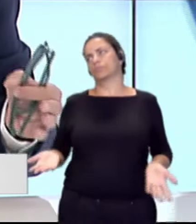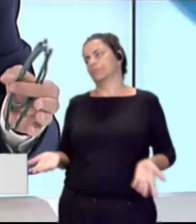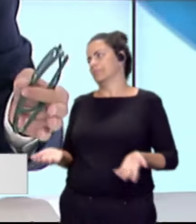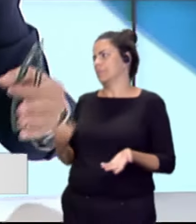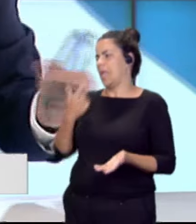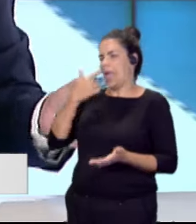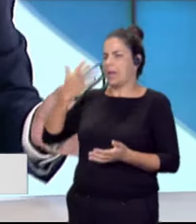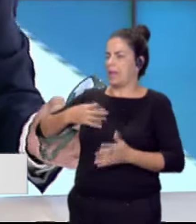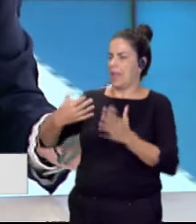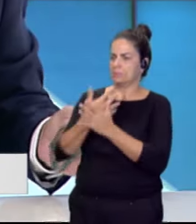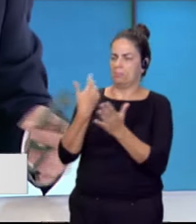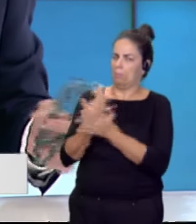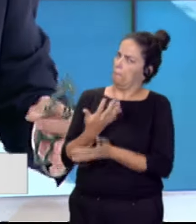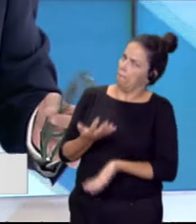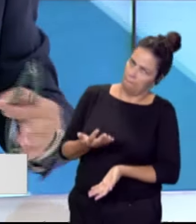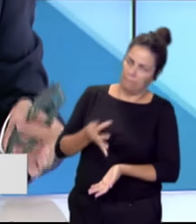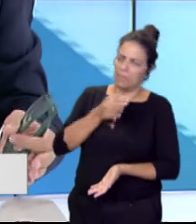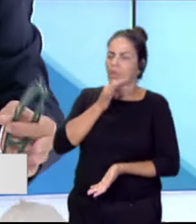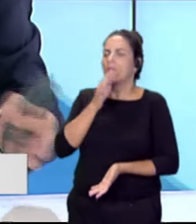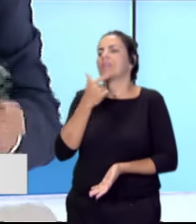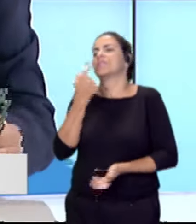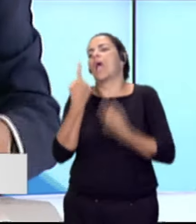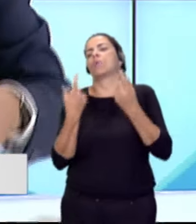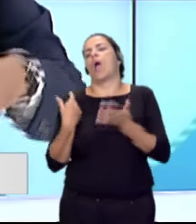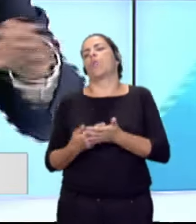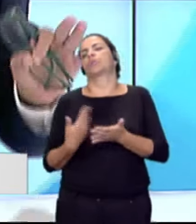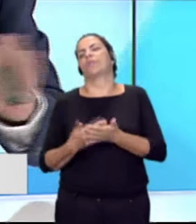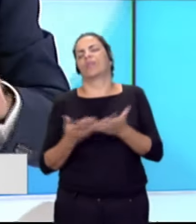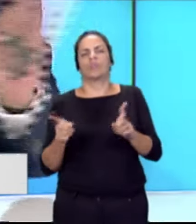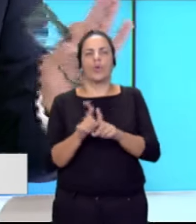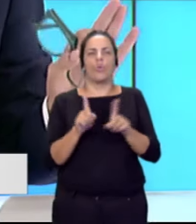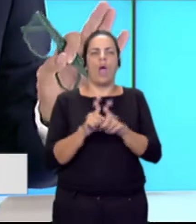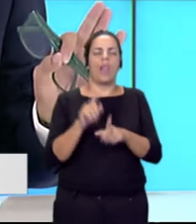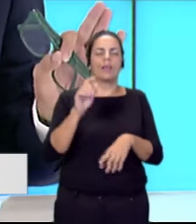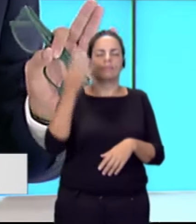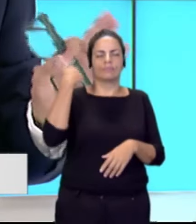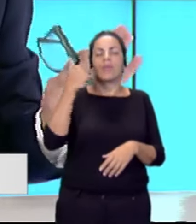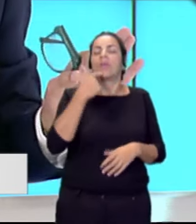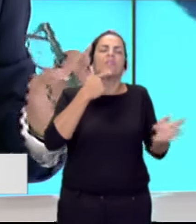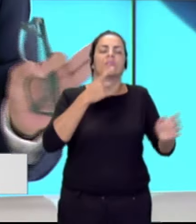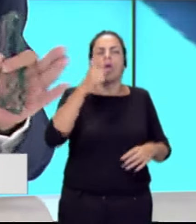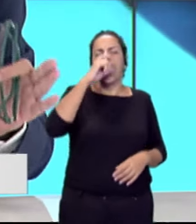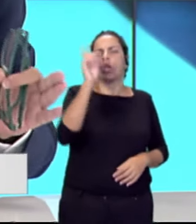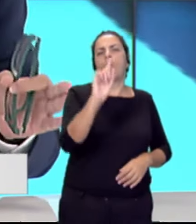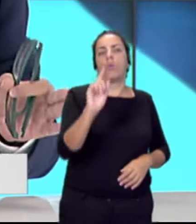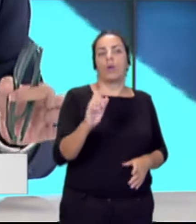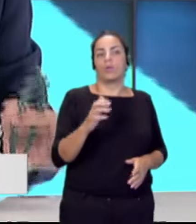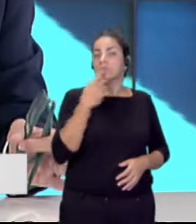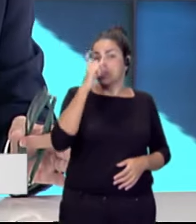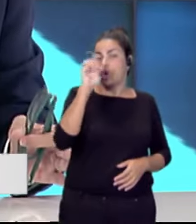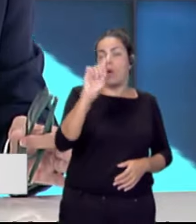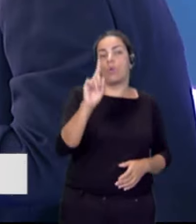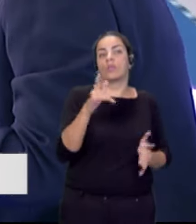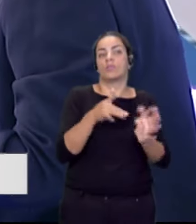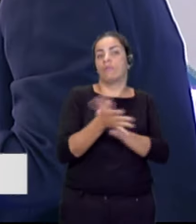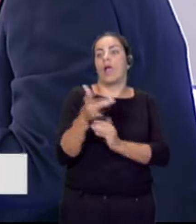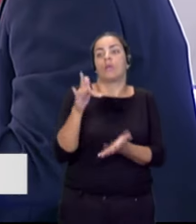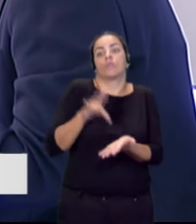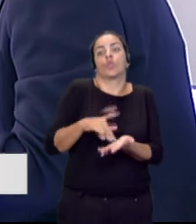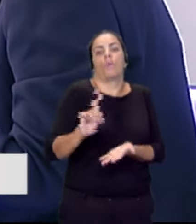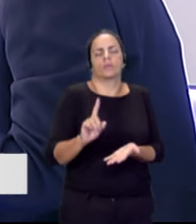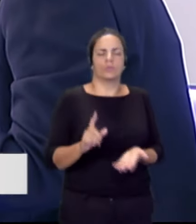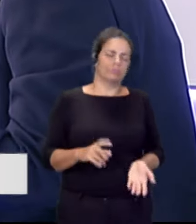justificaciones, como la canción aquella, pero no me acuerdo, no me acuerdo, y si no me acuerdo, no pasó. No, mío, no. Usted dijo que no se